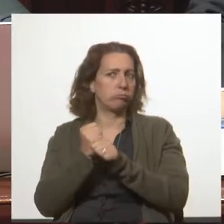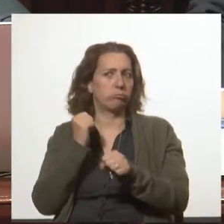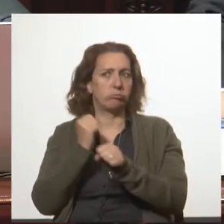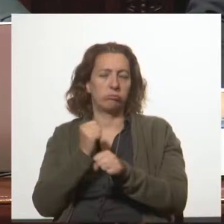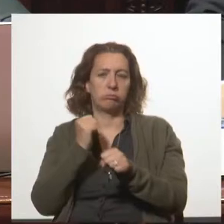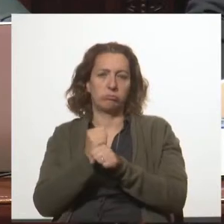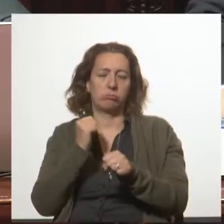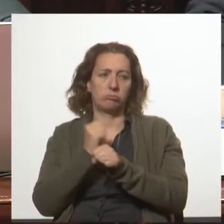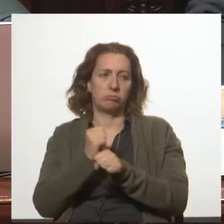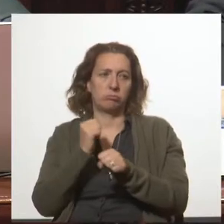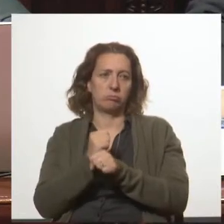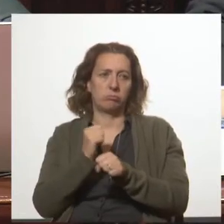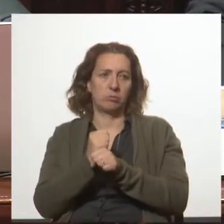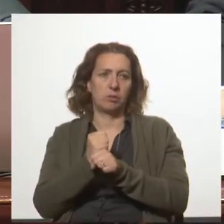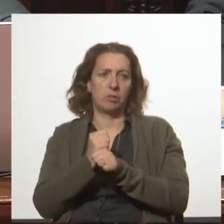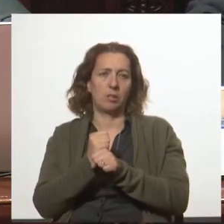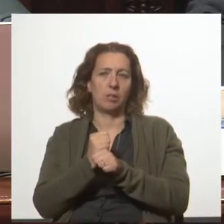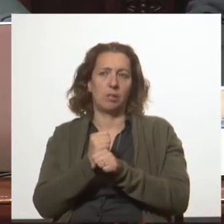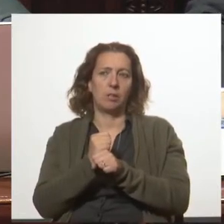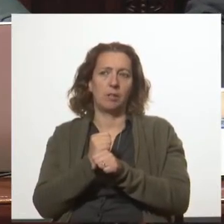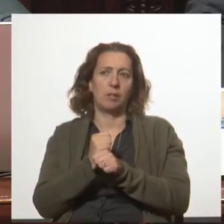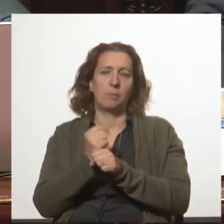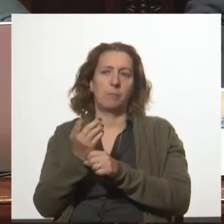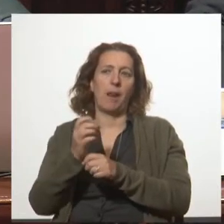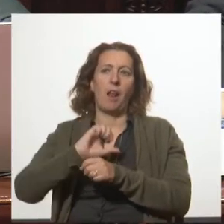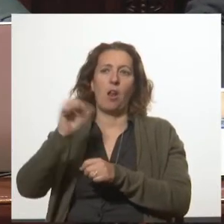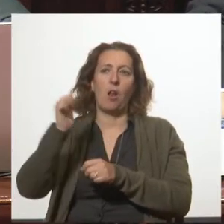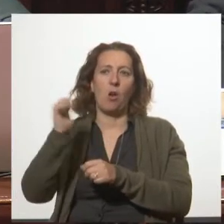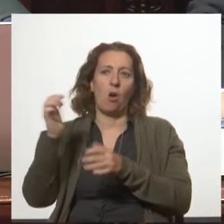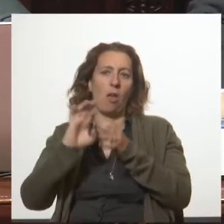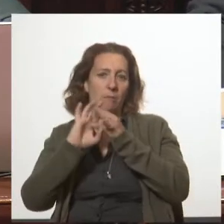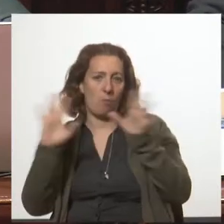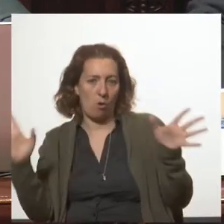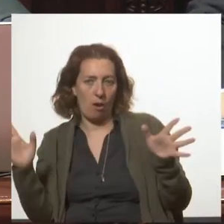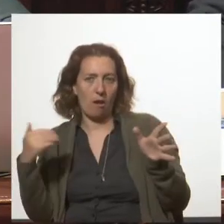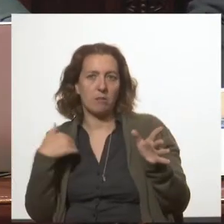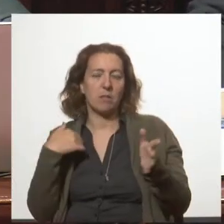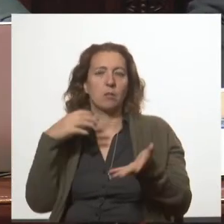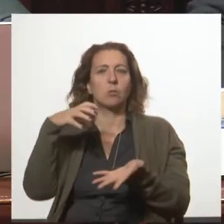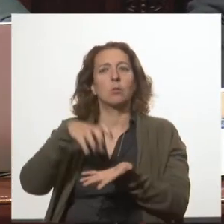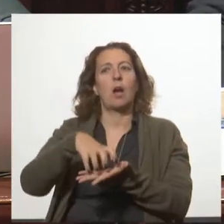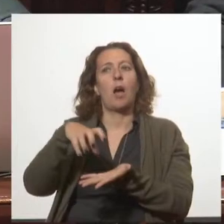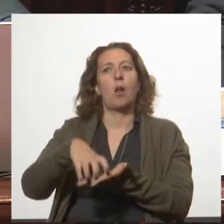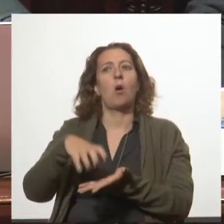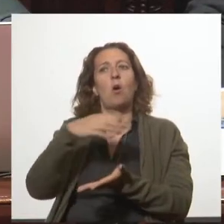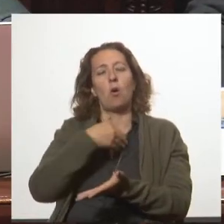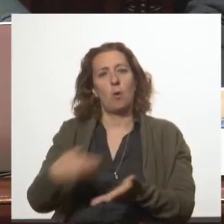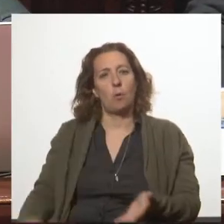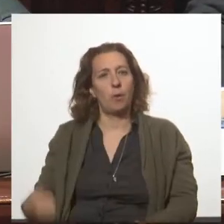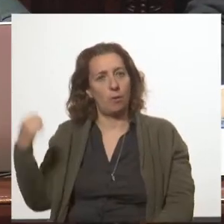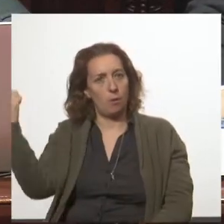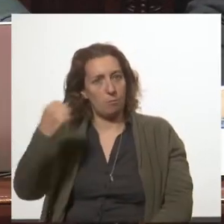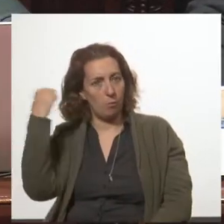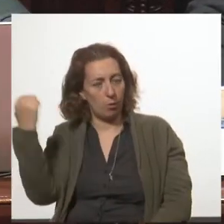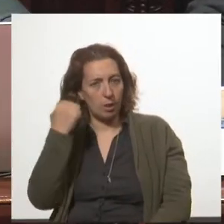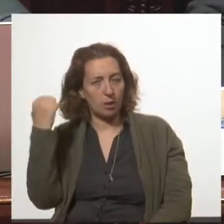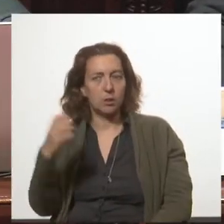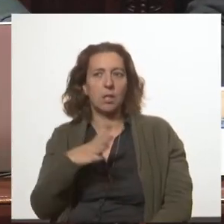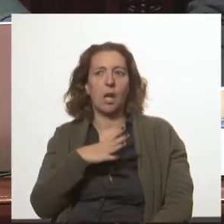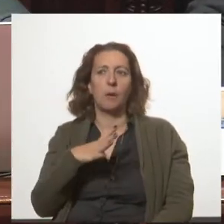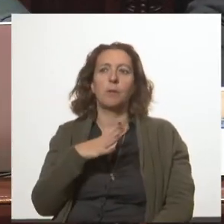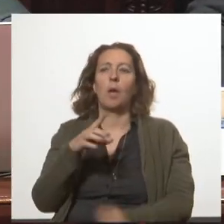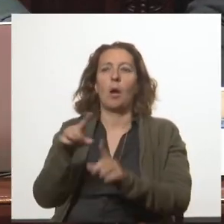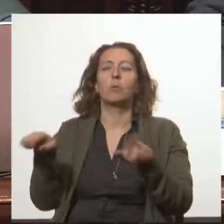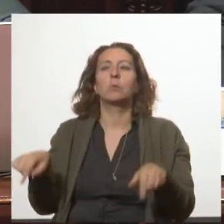para la salida democrática y ocupó cargos de gobierno importante que tenía una designación de un espacio en ese lugar